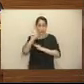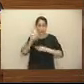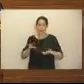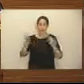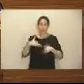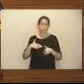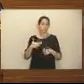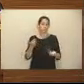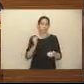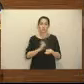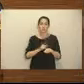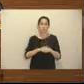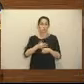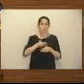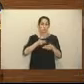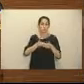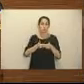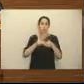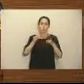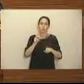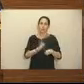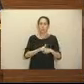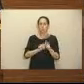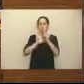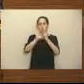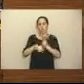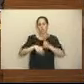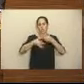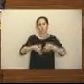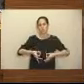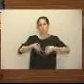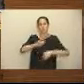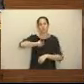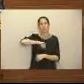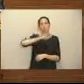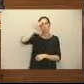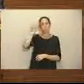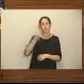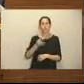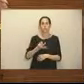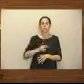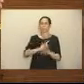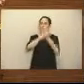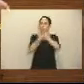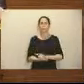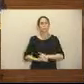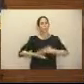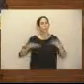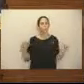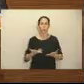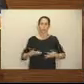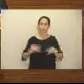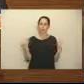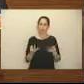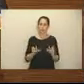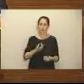que además siempre han llegado demasiado tarde. Y en esto nosotros creemos que se impone un cambio urgente. Y creo que no cabe escudarse